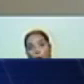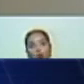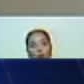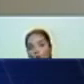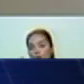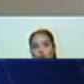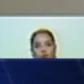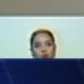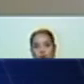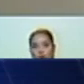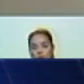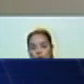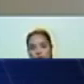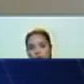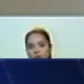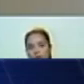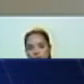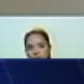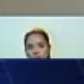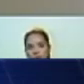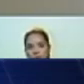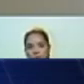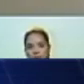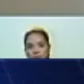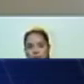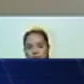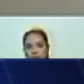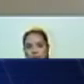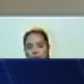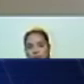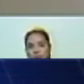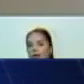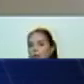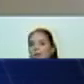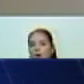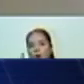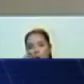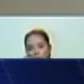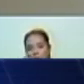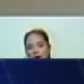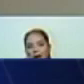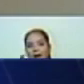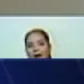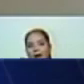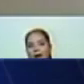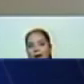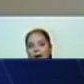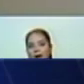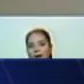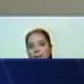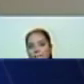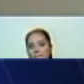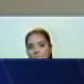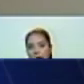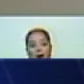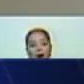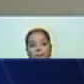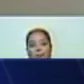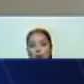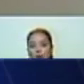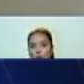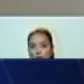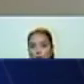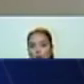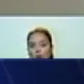conjunta. ¿Ok? En el caso del ciudadano Germán Ferrer, él aperturó